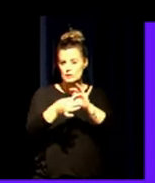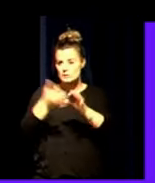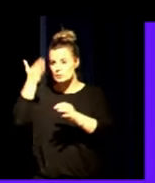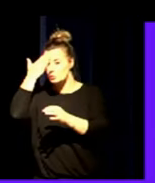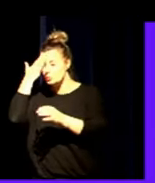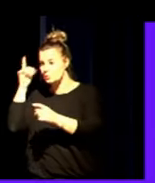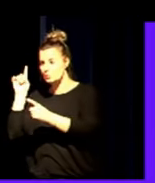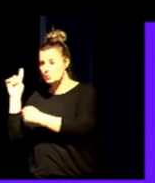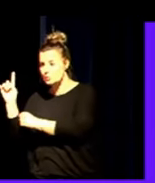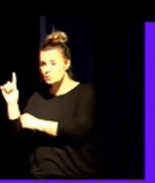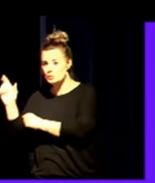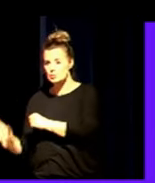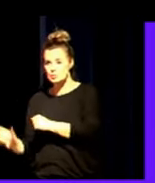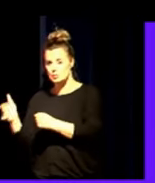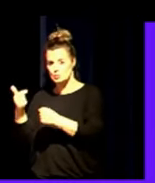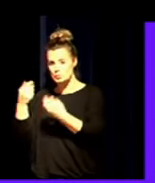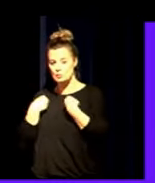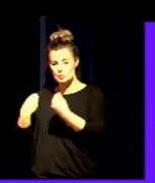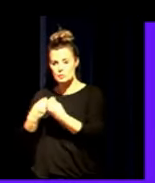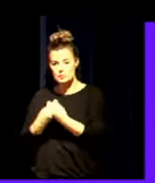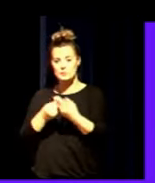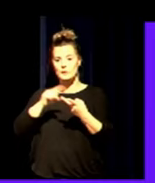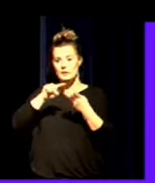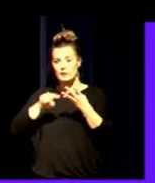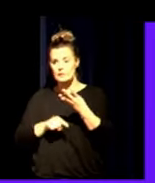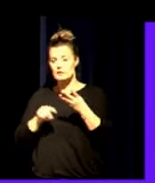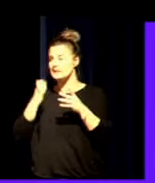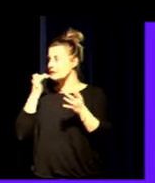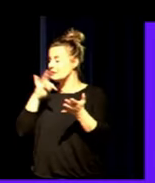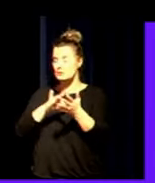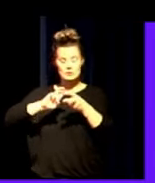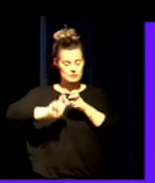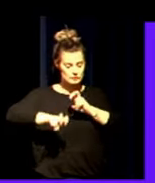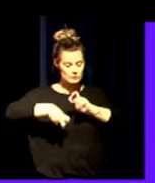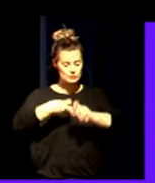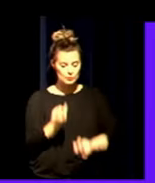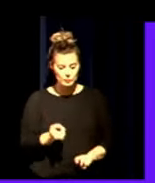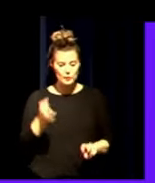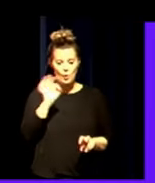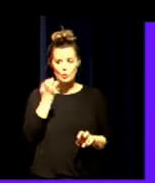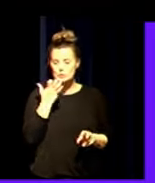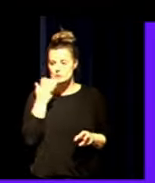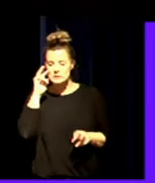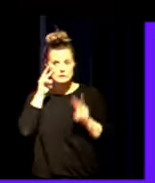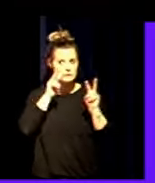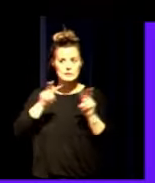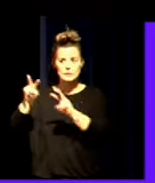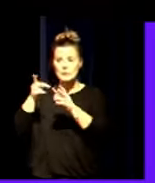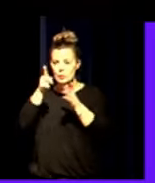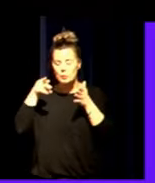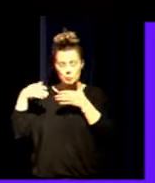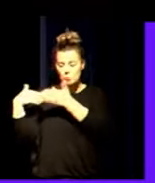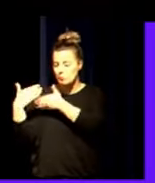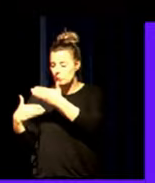de convivencia, en conexión con el equipo de convivencia, cuando se trata de recuperar o cuando aparece un proceso después de una